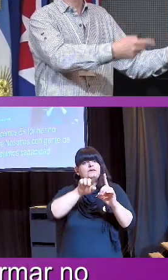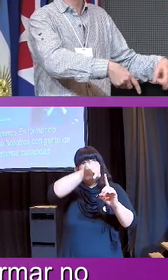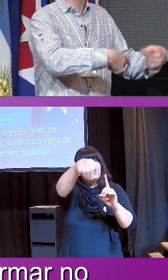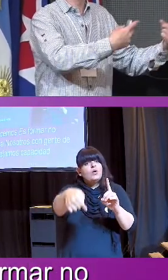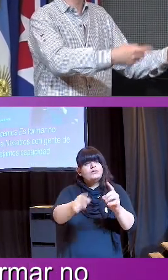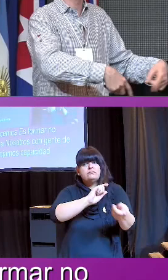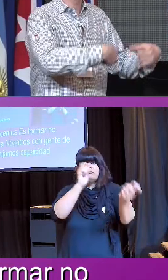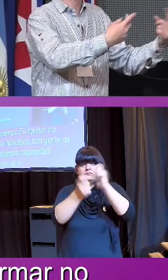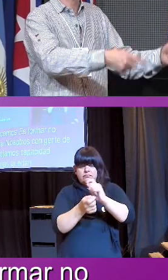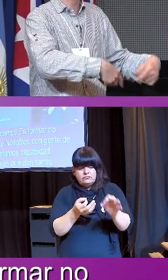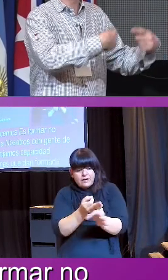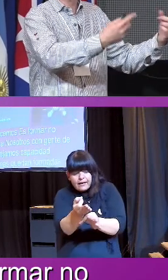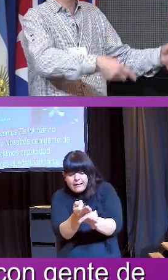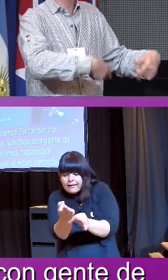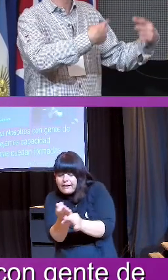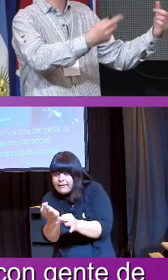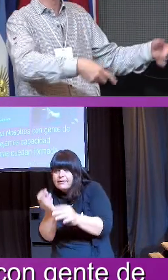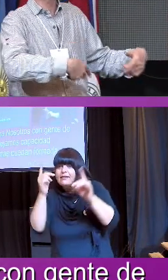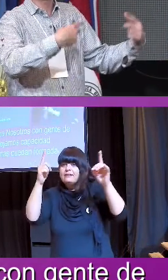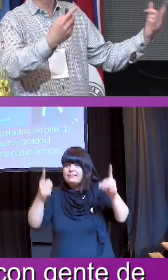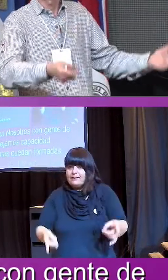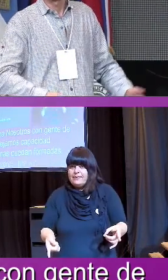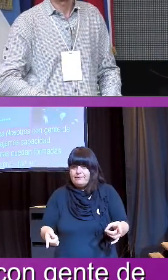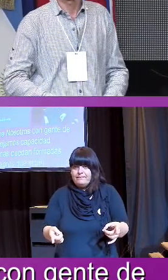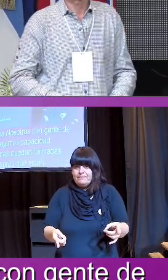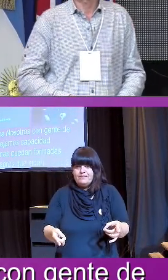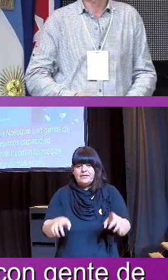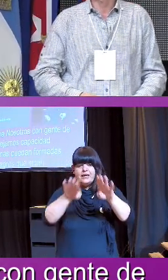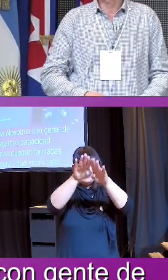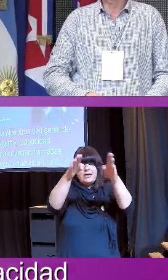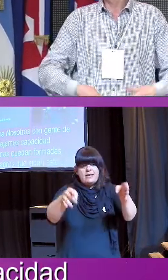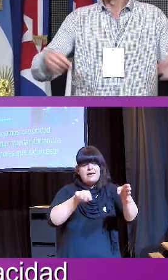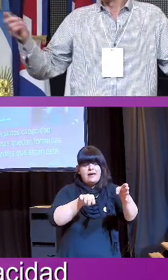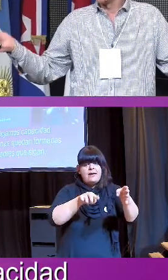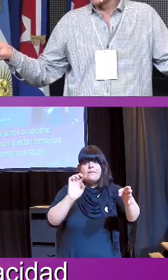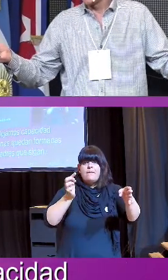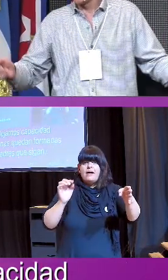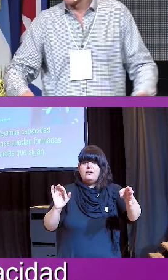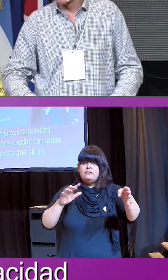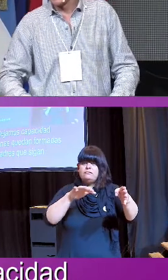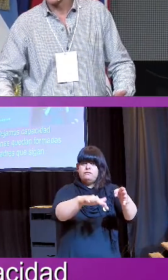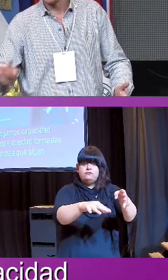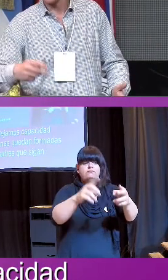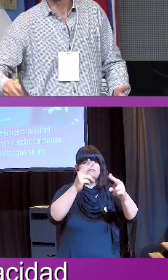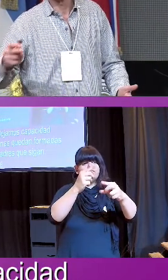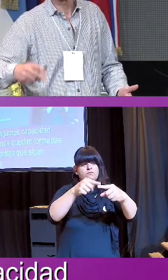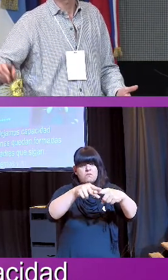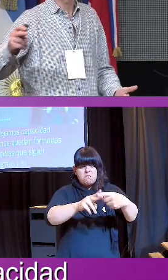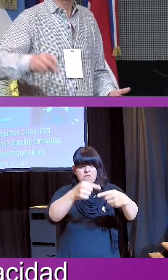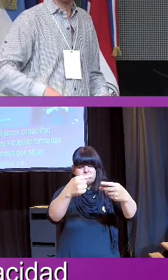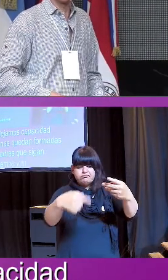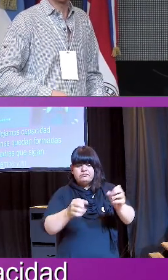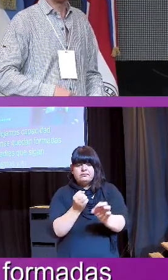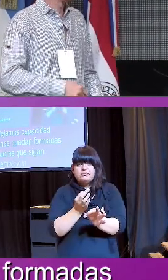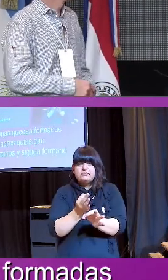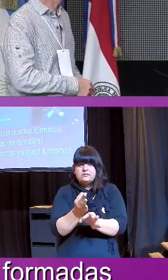esas personas quedan formadas para hacer el taller con todos los padres que sigan trabajando ahí para siempre. Esperemos y sigan formando gente